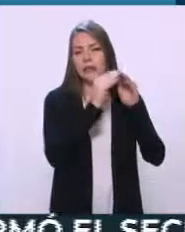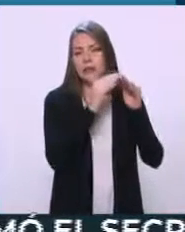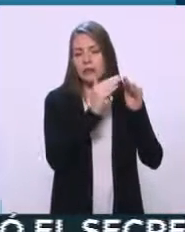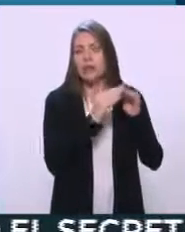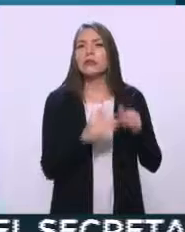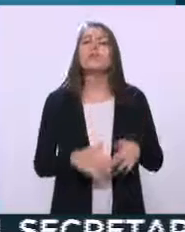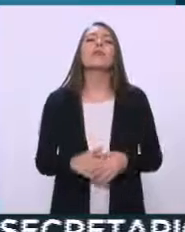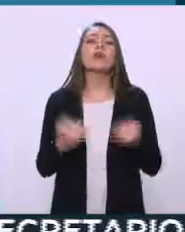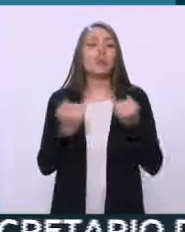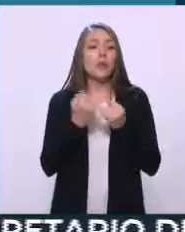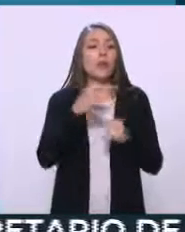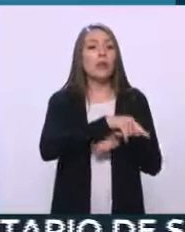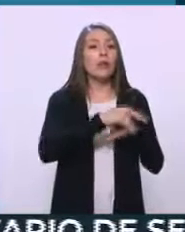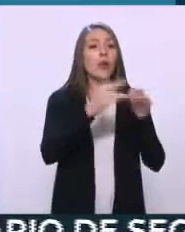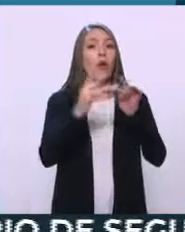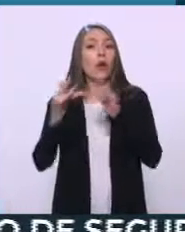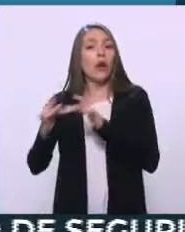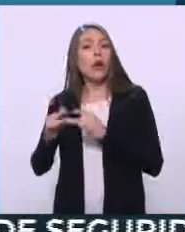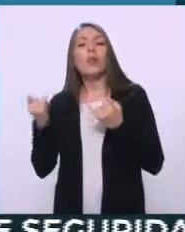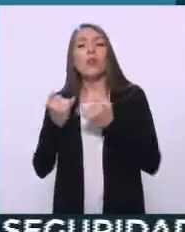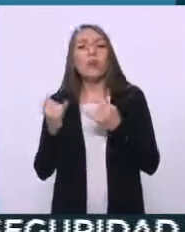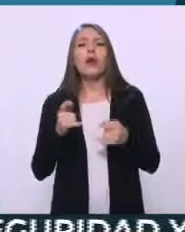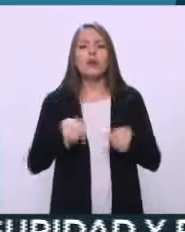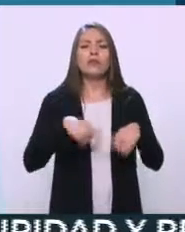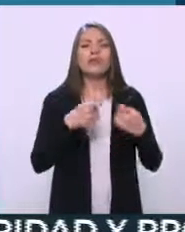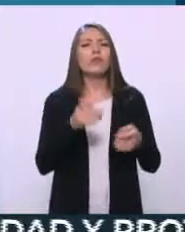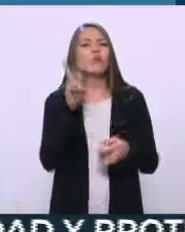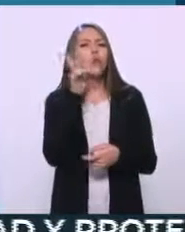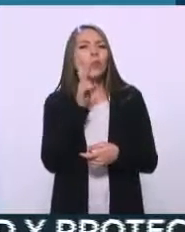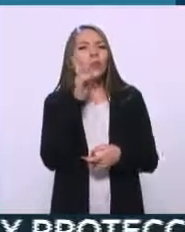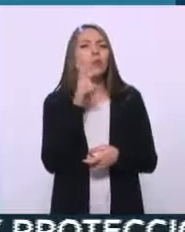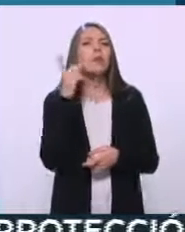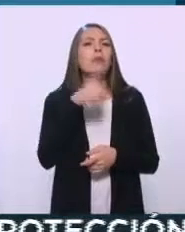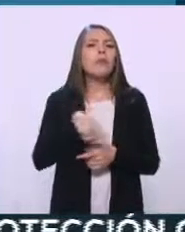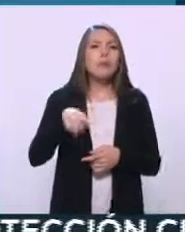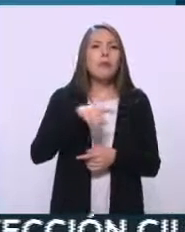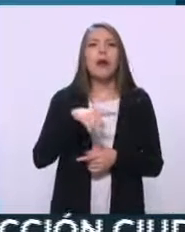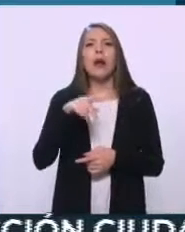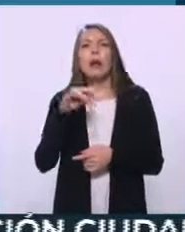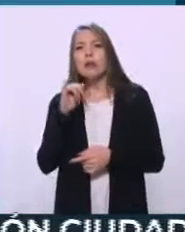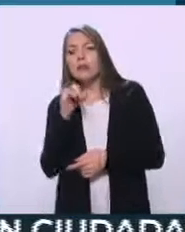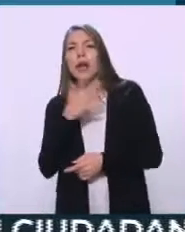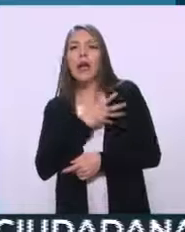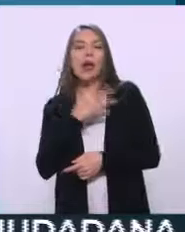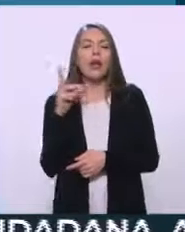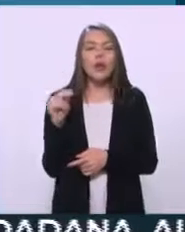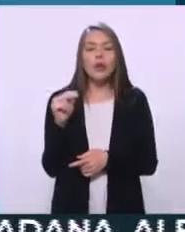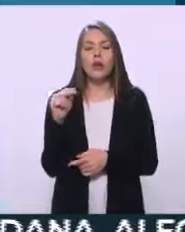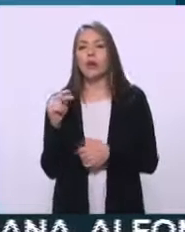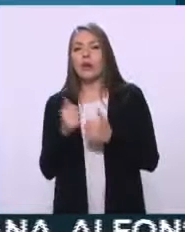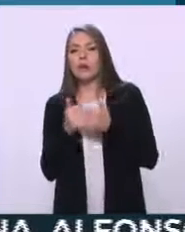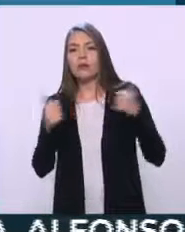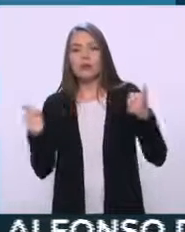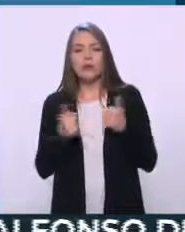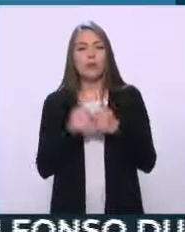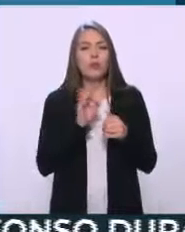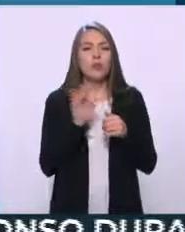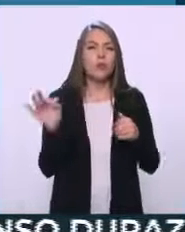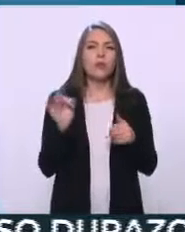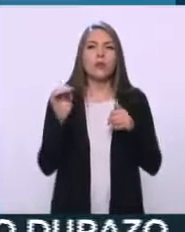podemos ofrecer una prueba para que también se puedan aislar y tengan la certeza, si hay alguna complicación, bueno, que puedan ser